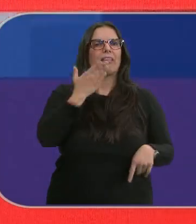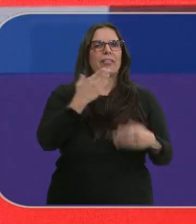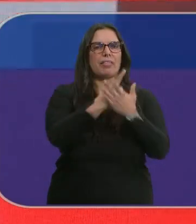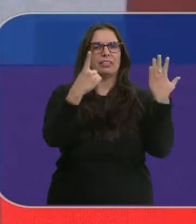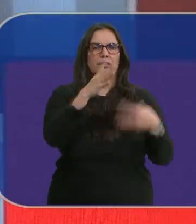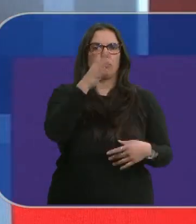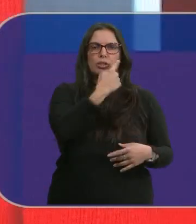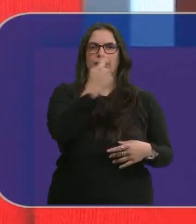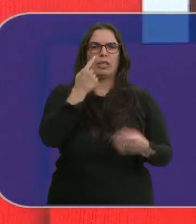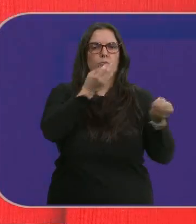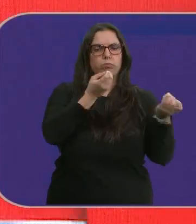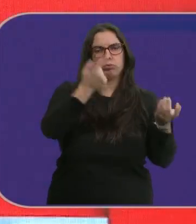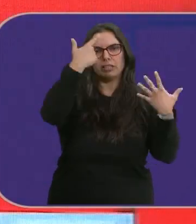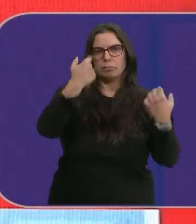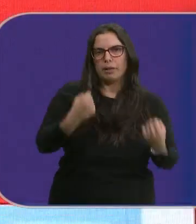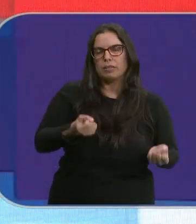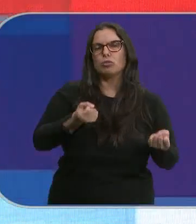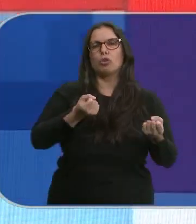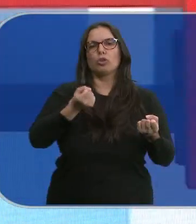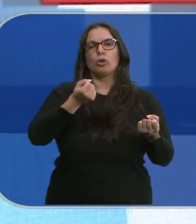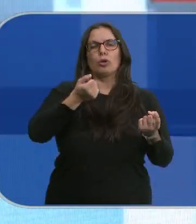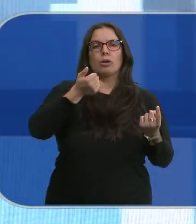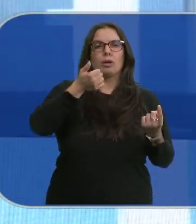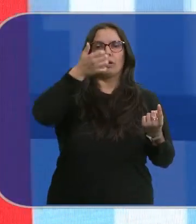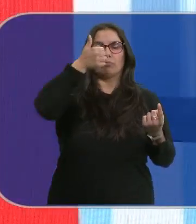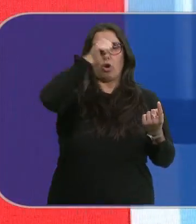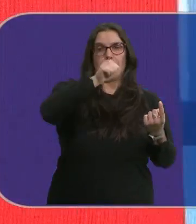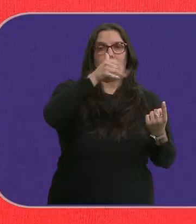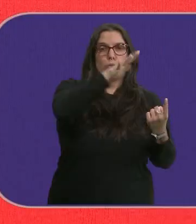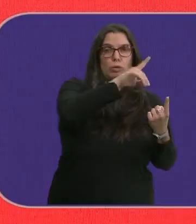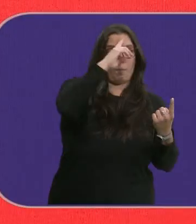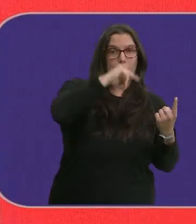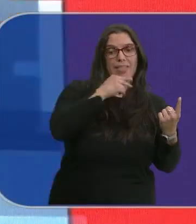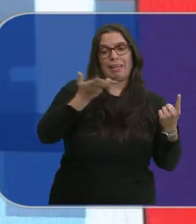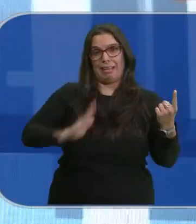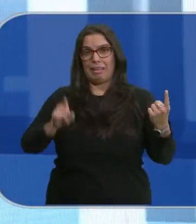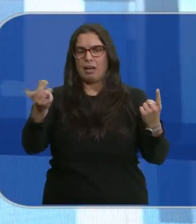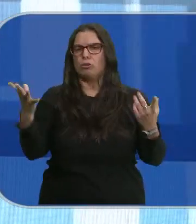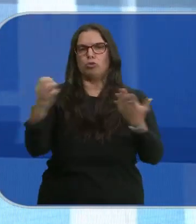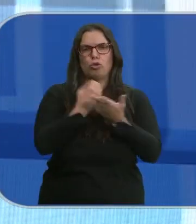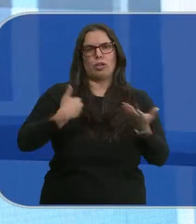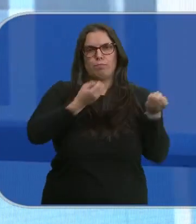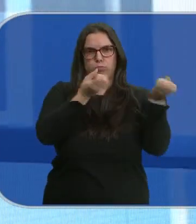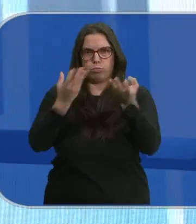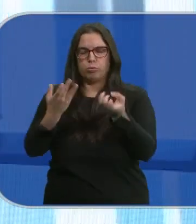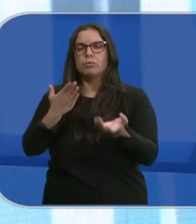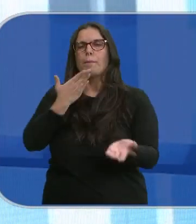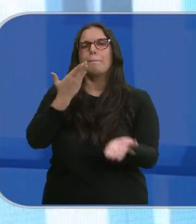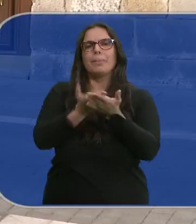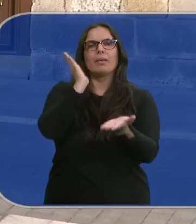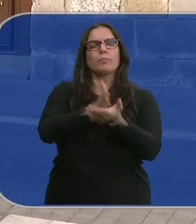las declaraciones de los testigos, los peritos y del acusado y la presunta víctima, que son padre e hija. Martina Carrión, ¿qué penas se han